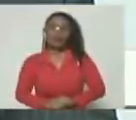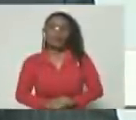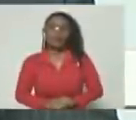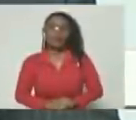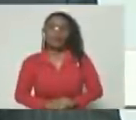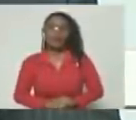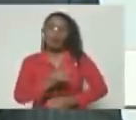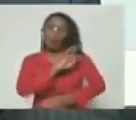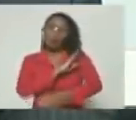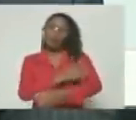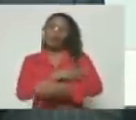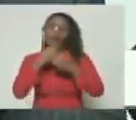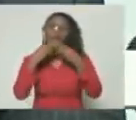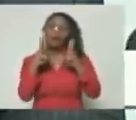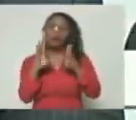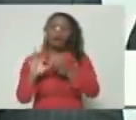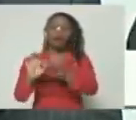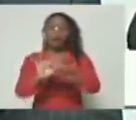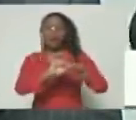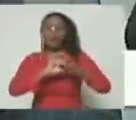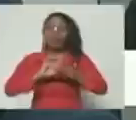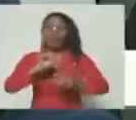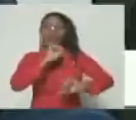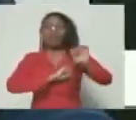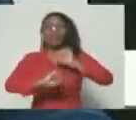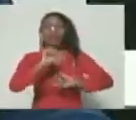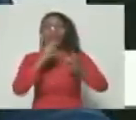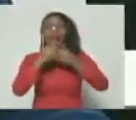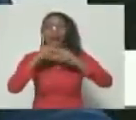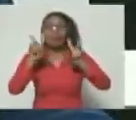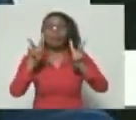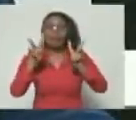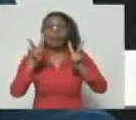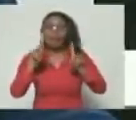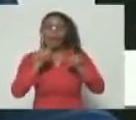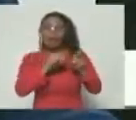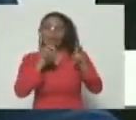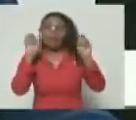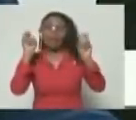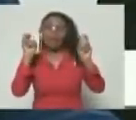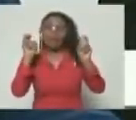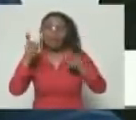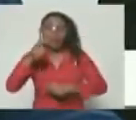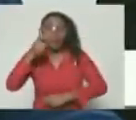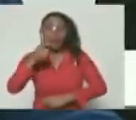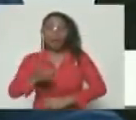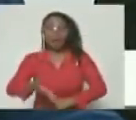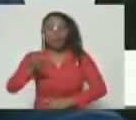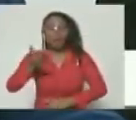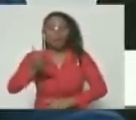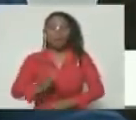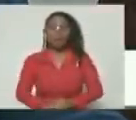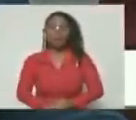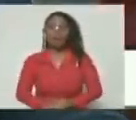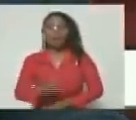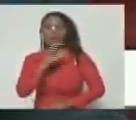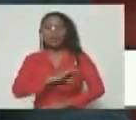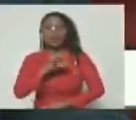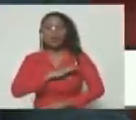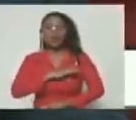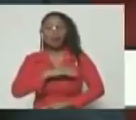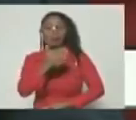con los poderes públicos unidos para defender la paz. Así que el tema de la seguridad es muy importante, señor